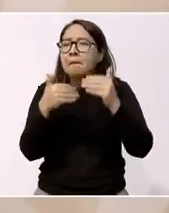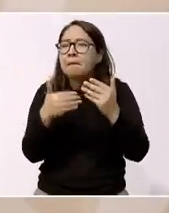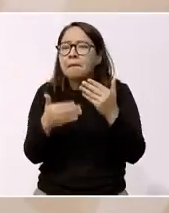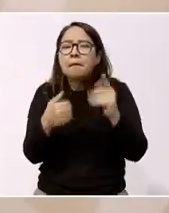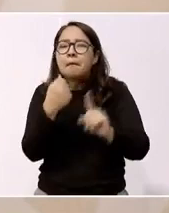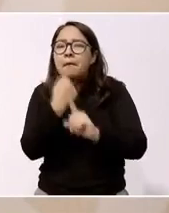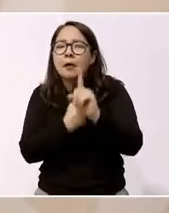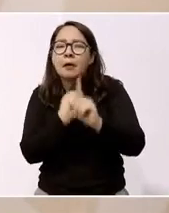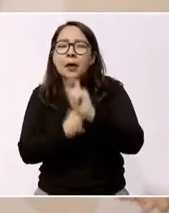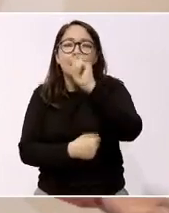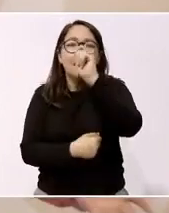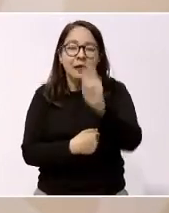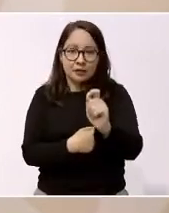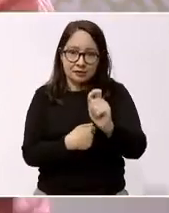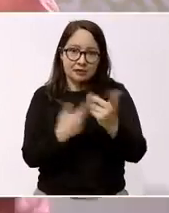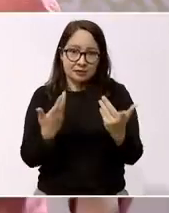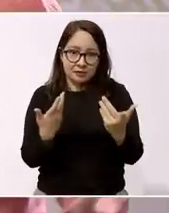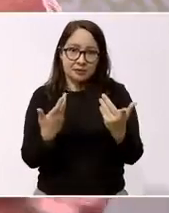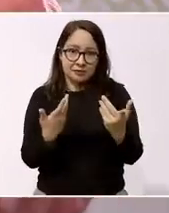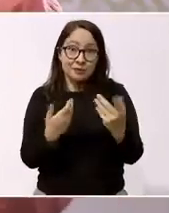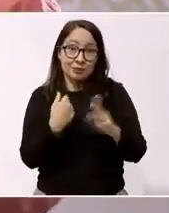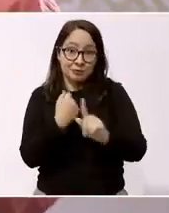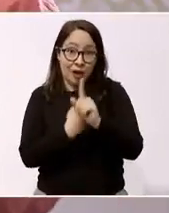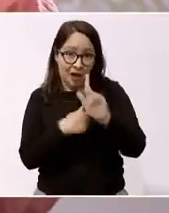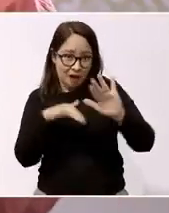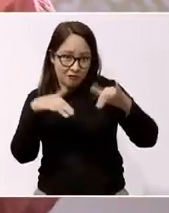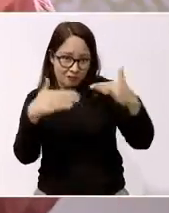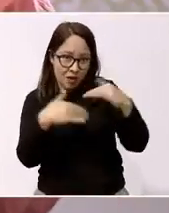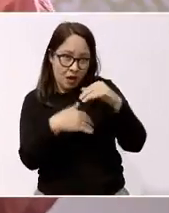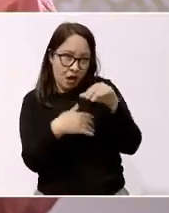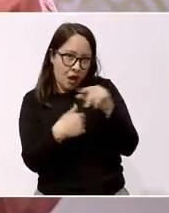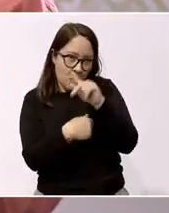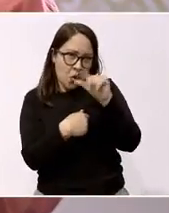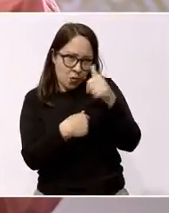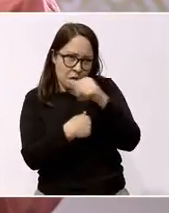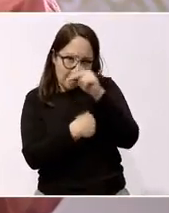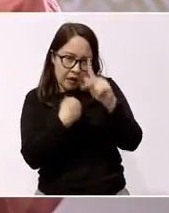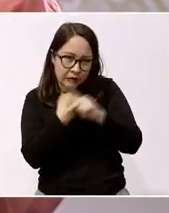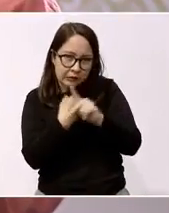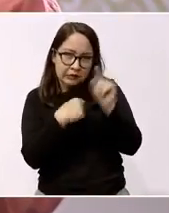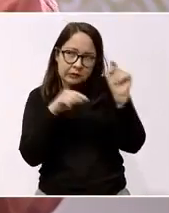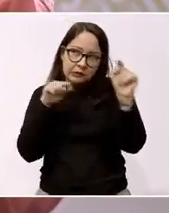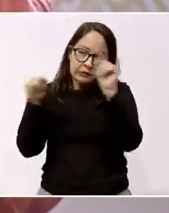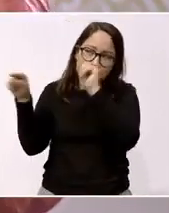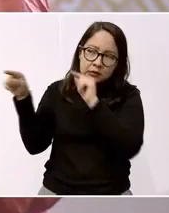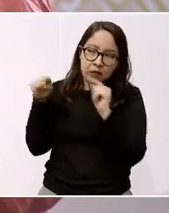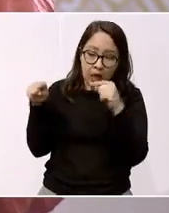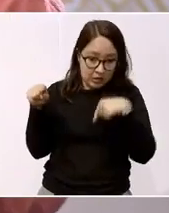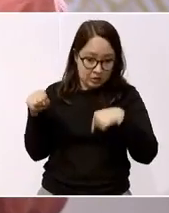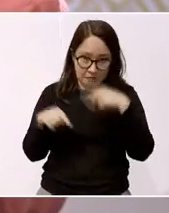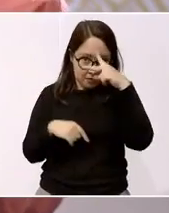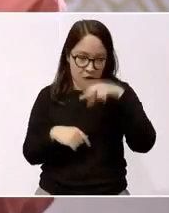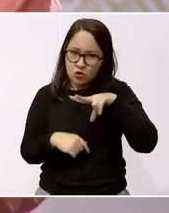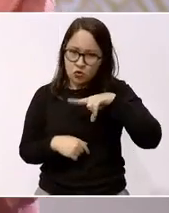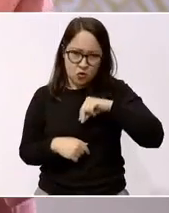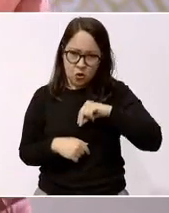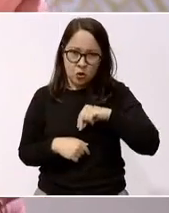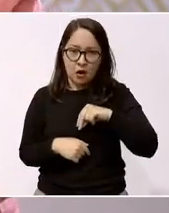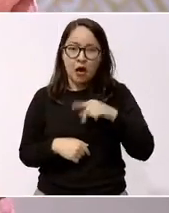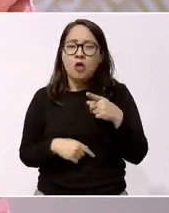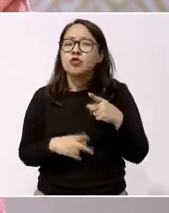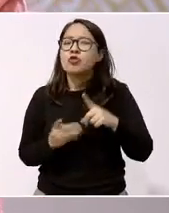externo, que eso no surgió en nuestro país, sino esto